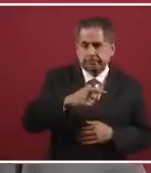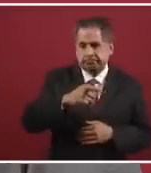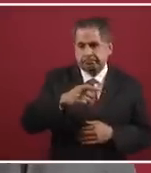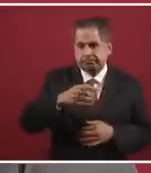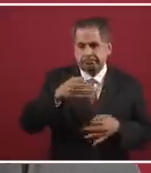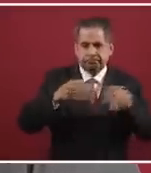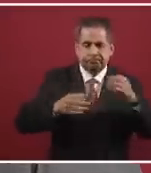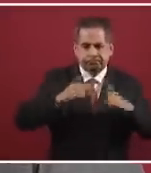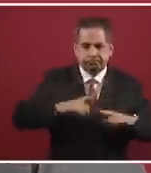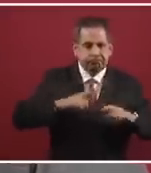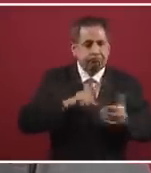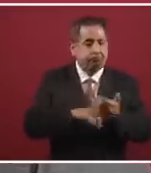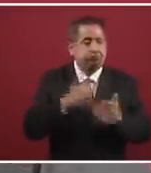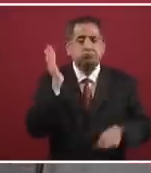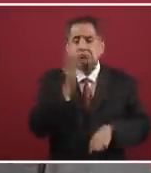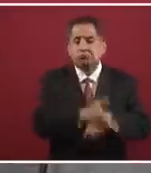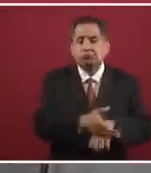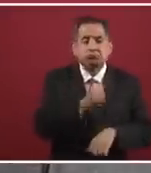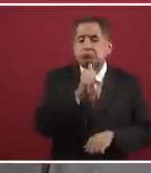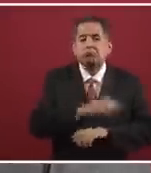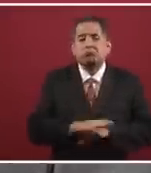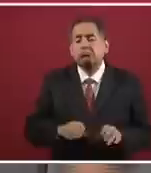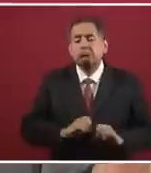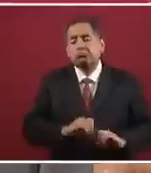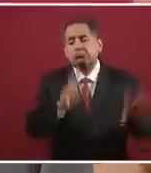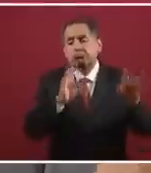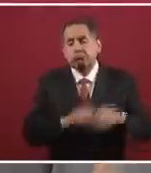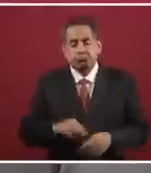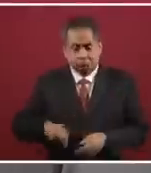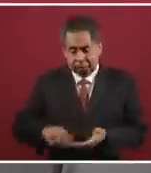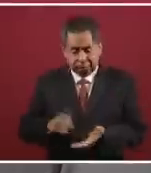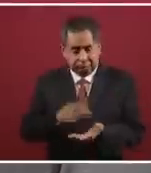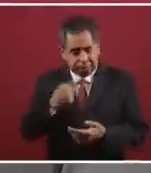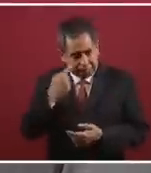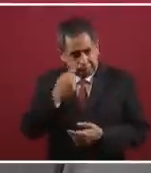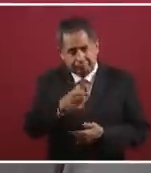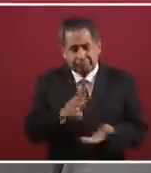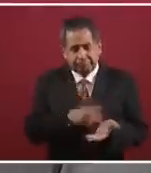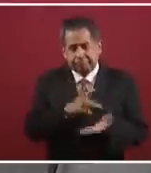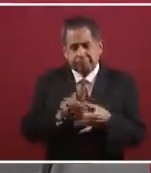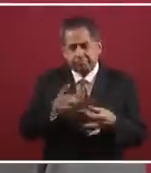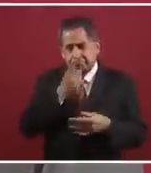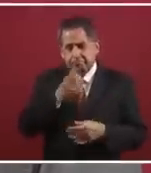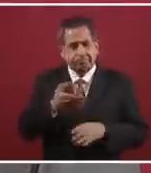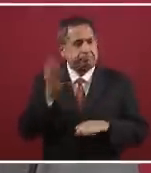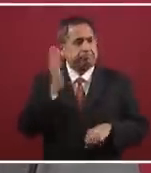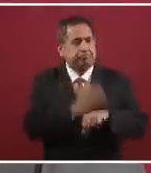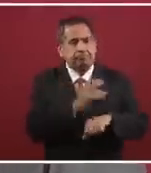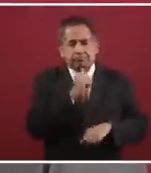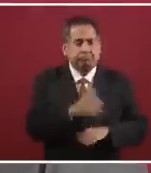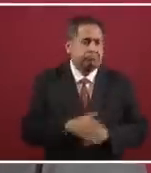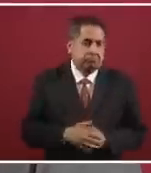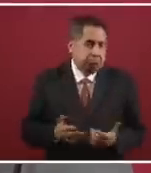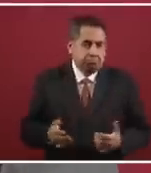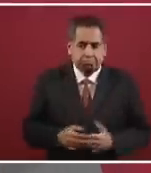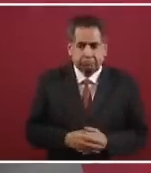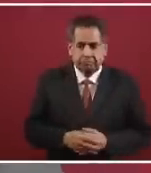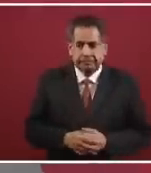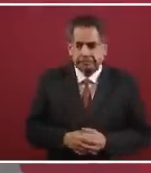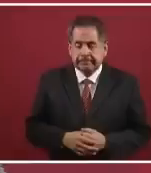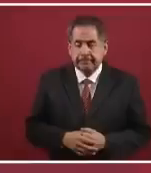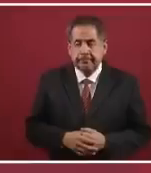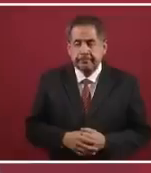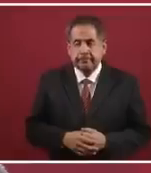no se castigaban allí aquí lo hemos comentado no sé